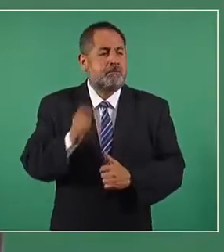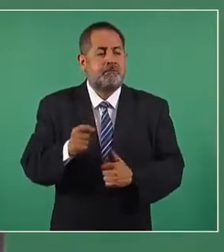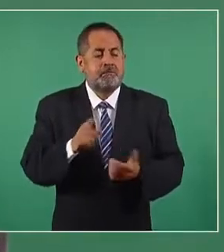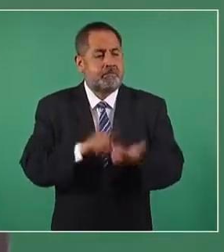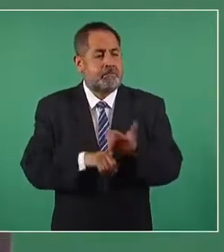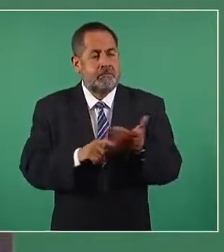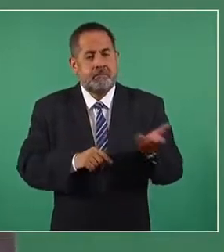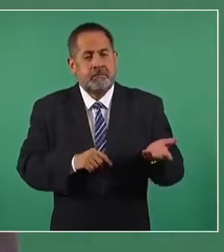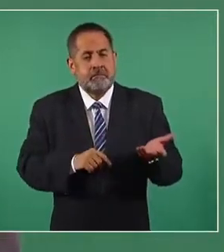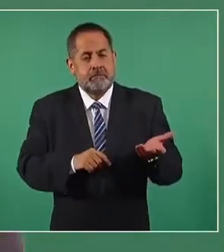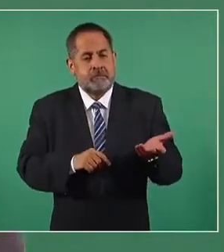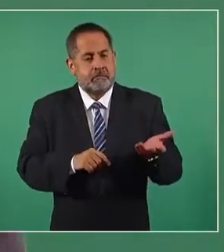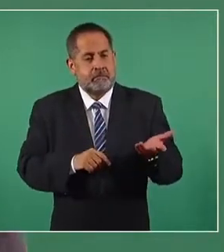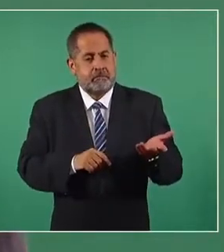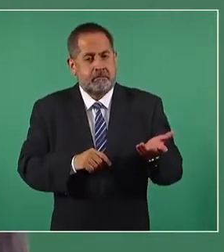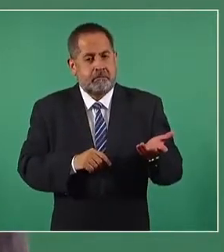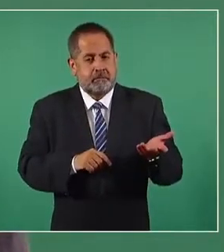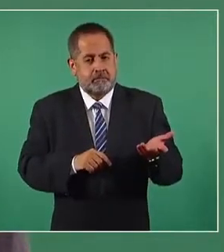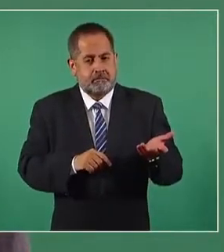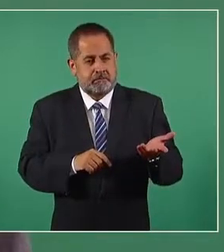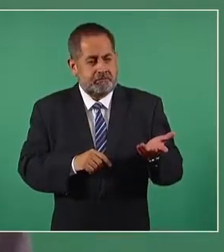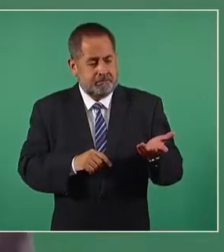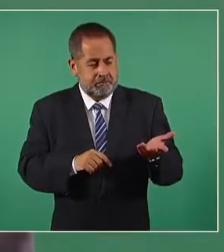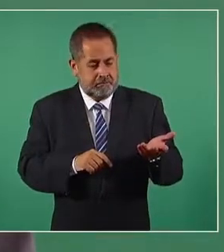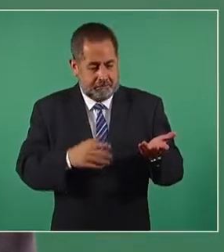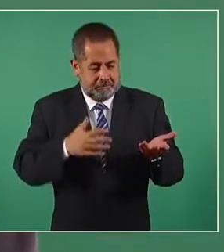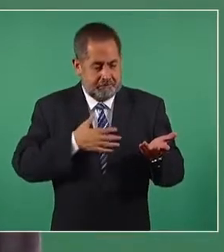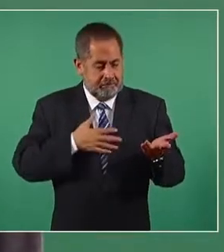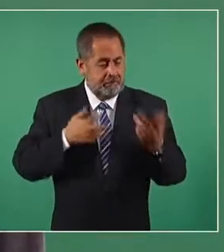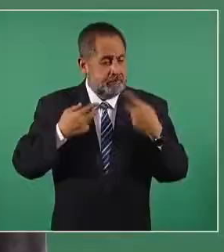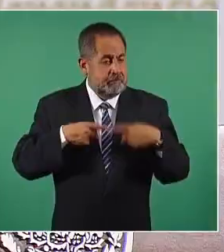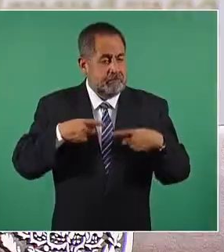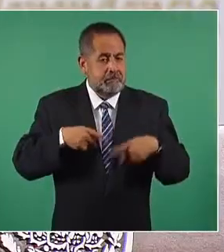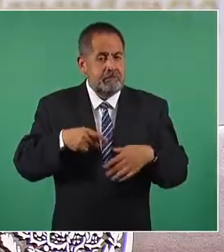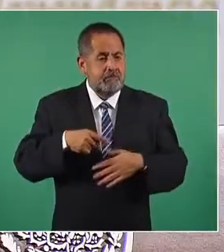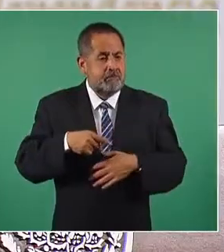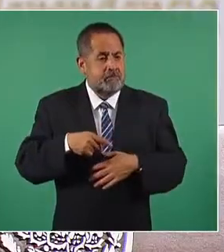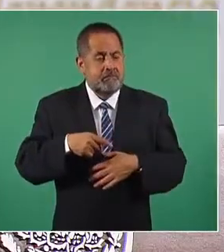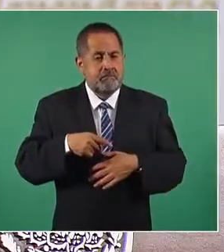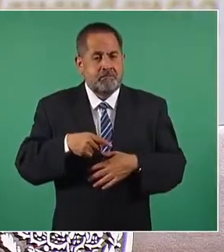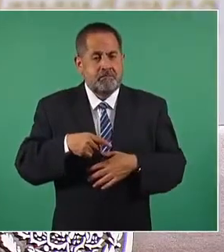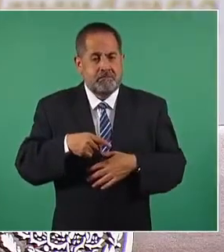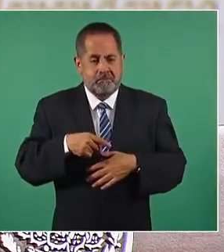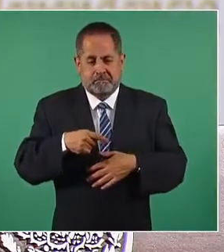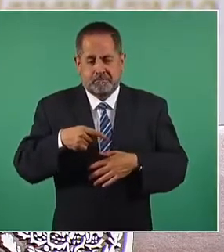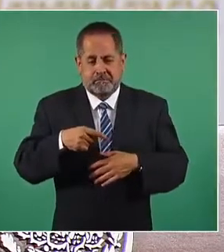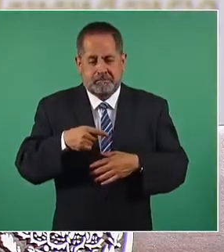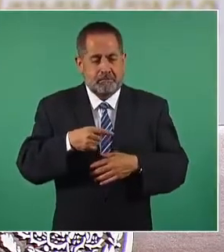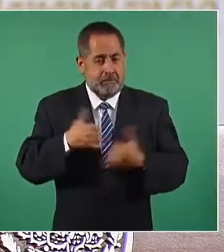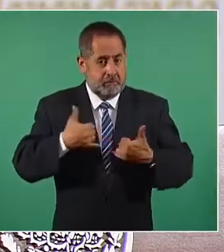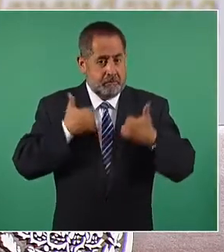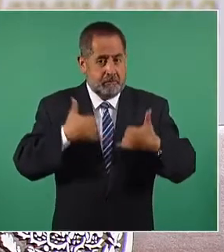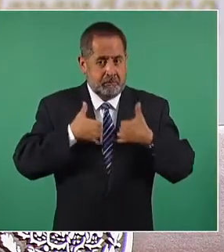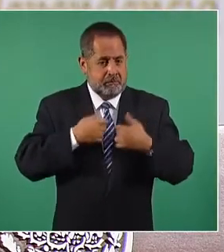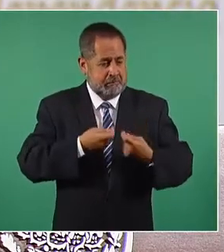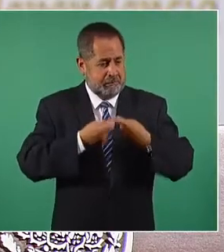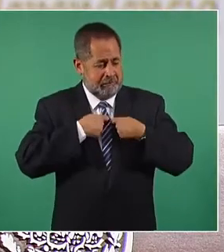puede causar la pérdida de la vida de un joven en apenas 6 meses.